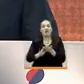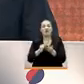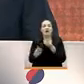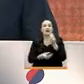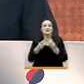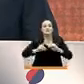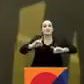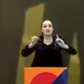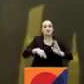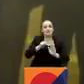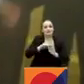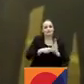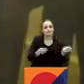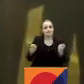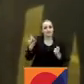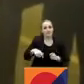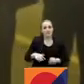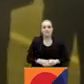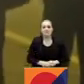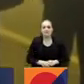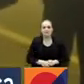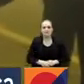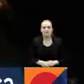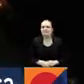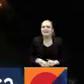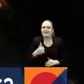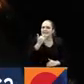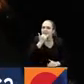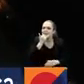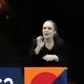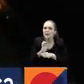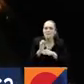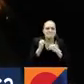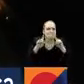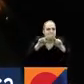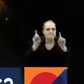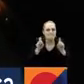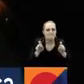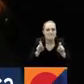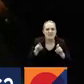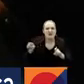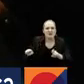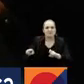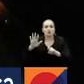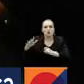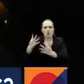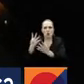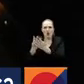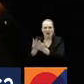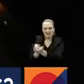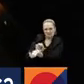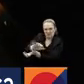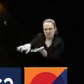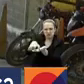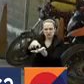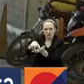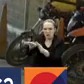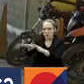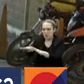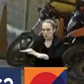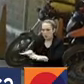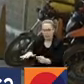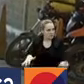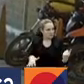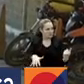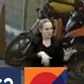repitan. Algo sucede en Ecuador. El patrón de amotinamientos casi sistemático en prisiones de su